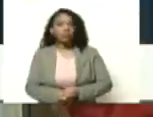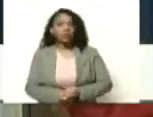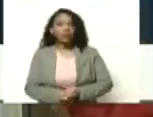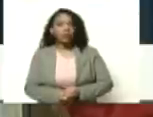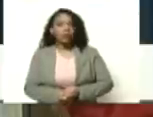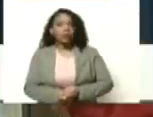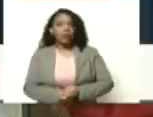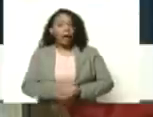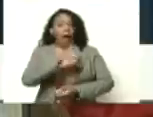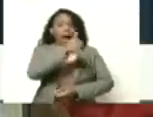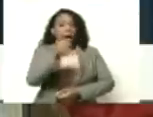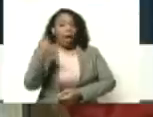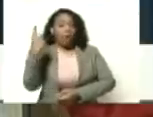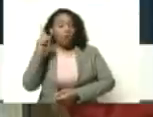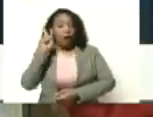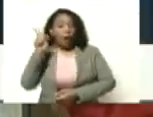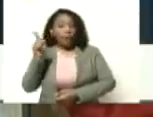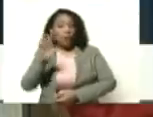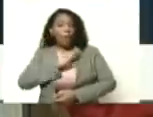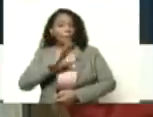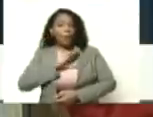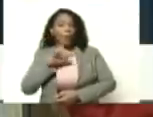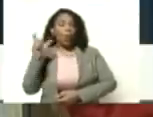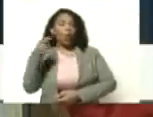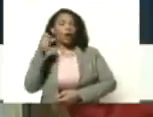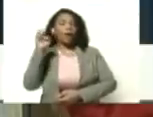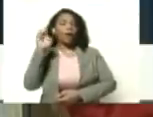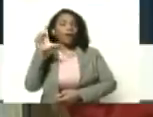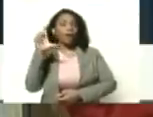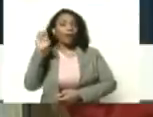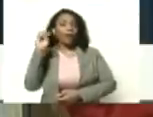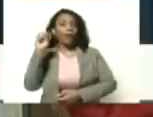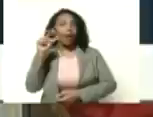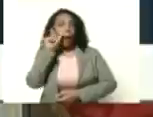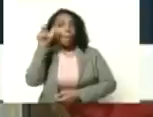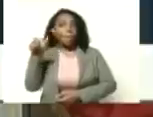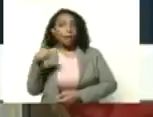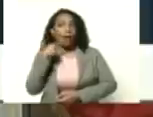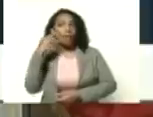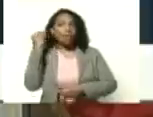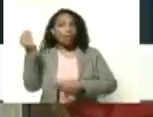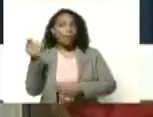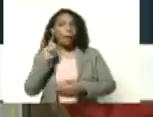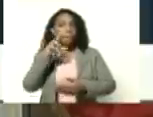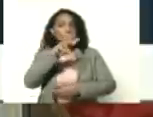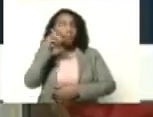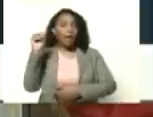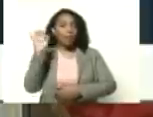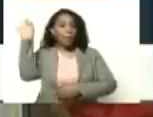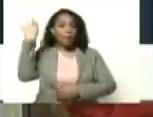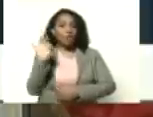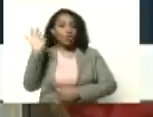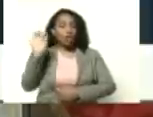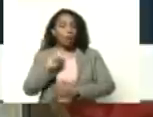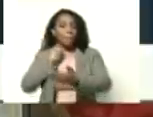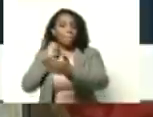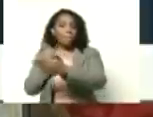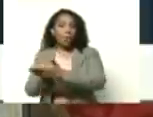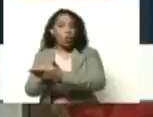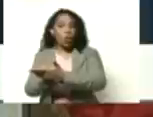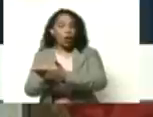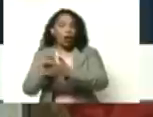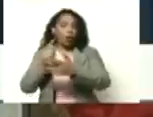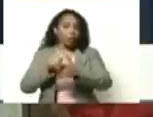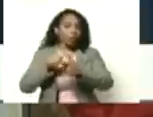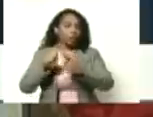y a cada uno de ellos el propio blanca este ya nos dice que él le daba 20 un 20 por ciento del entonces